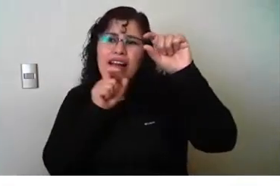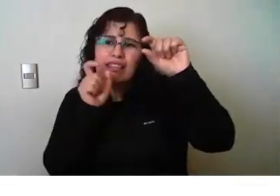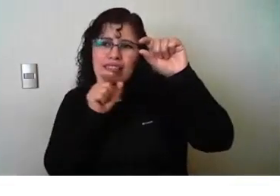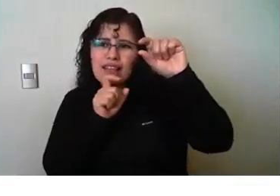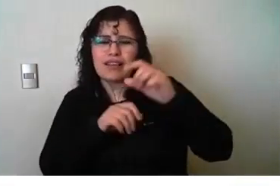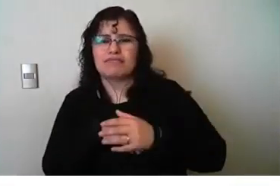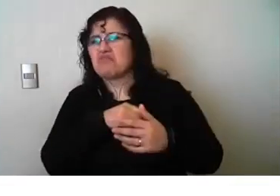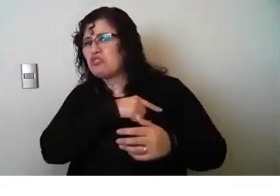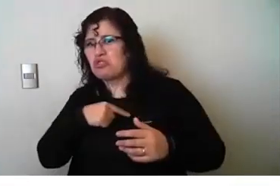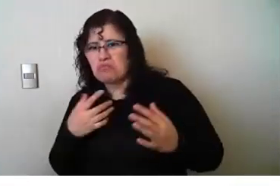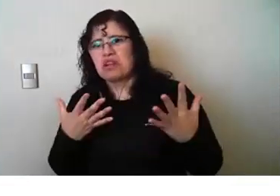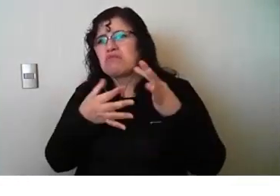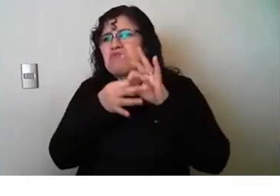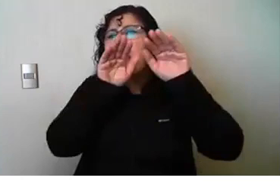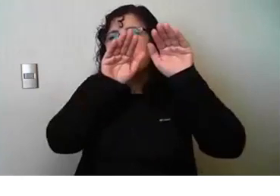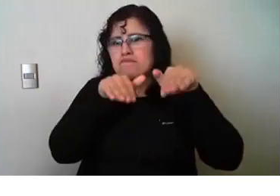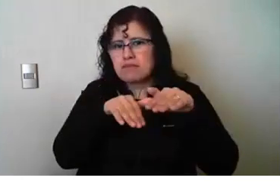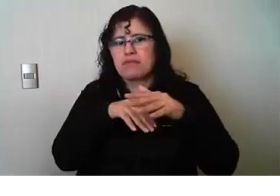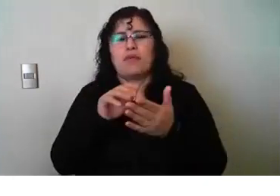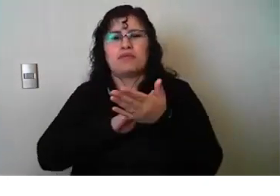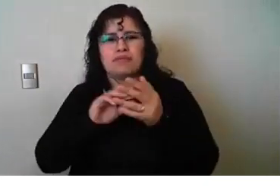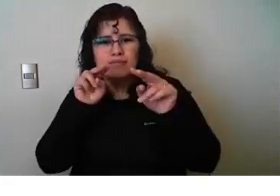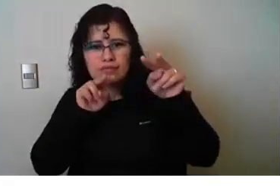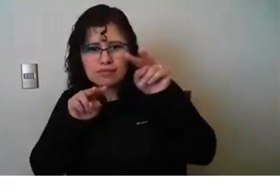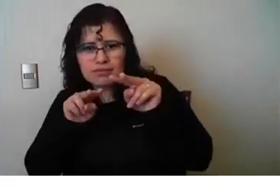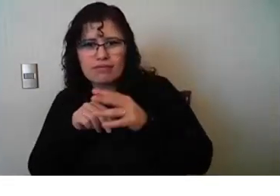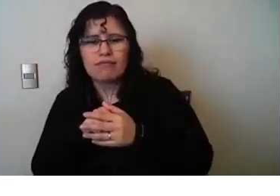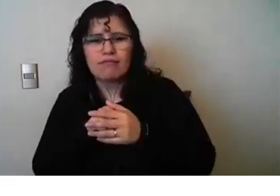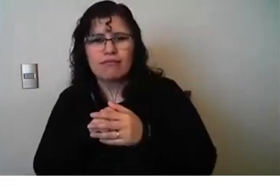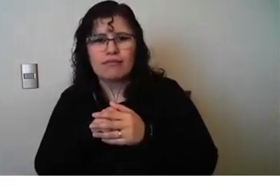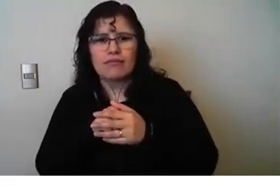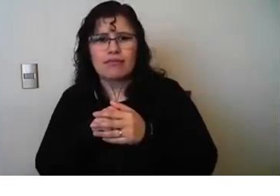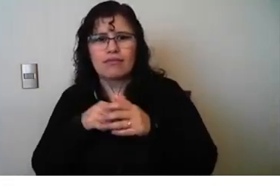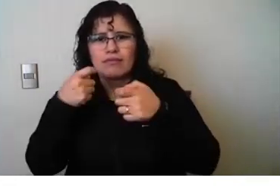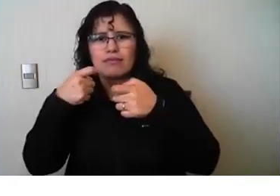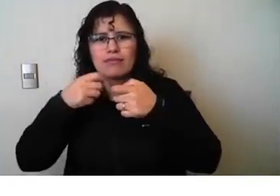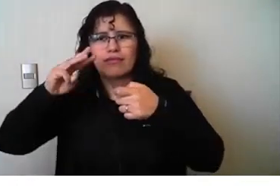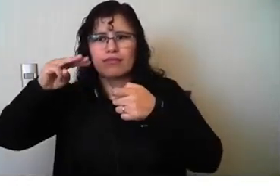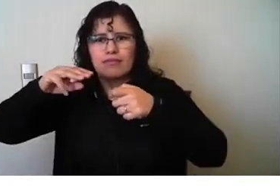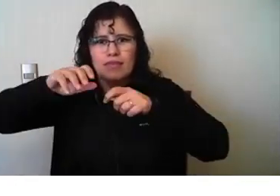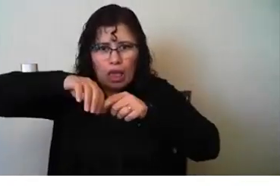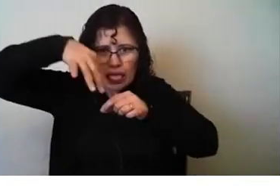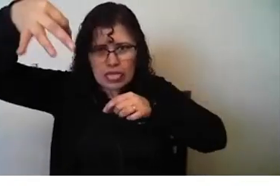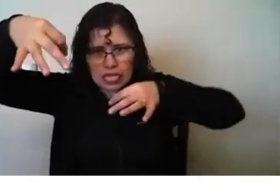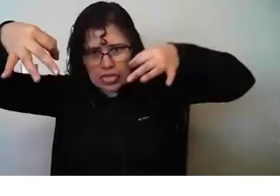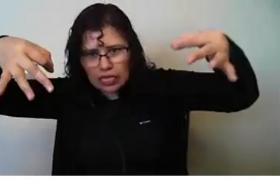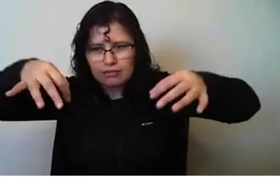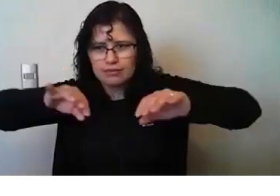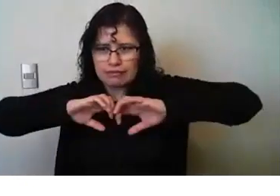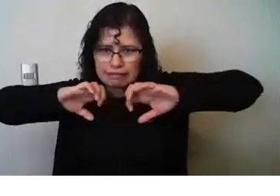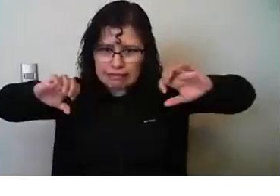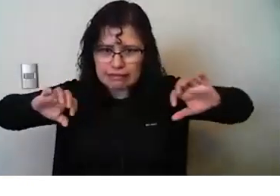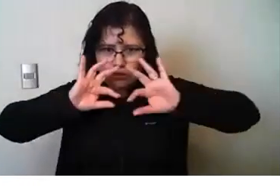nombres. Ahí tenemos en perspectiva un poco cortada la dura madre, lo que es el